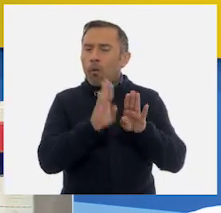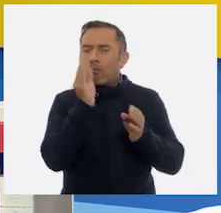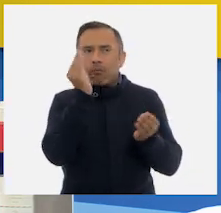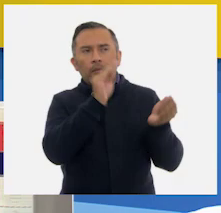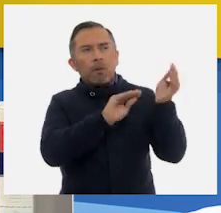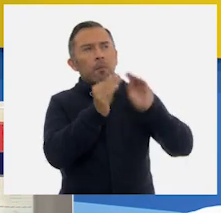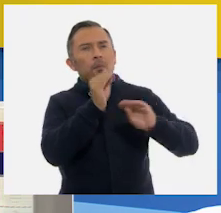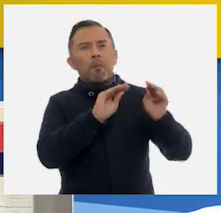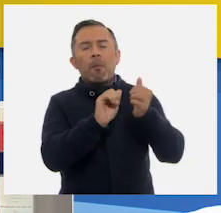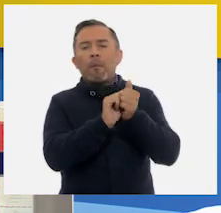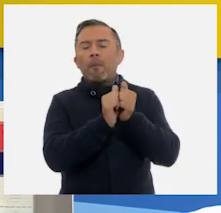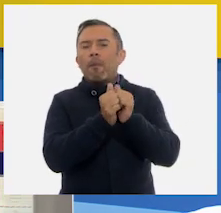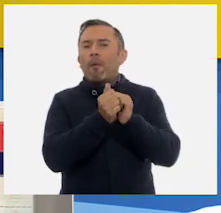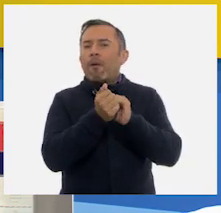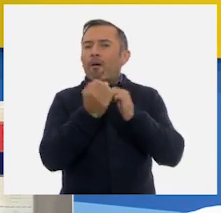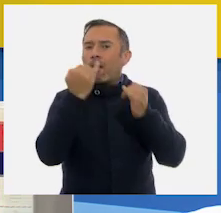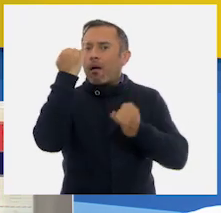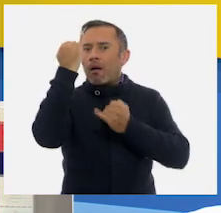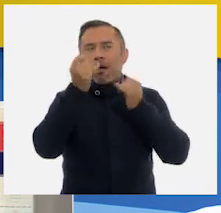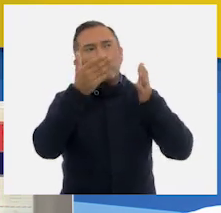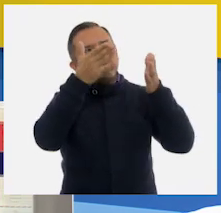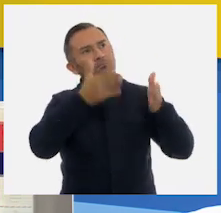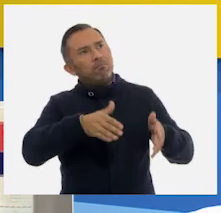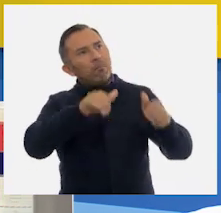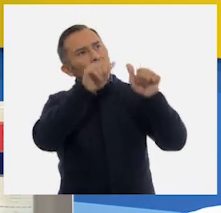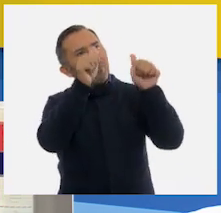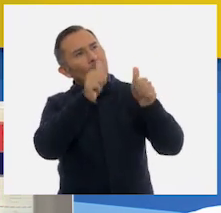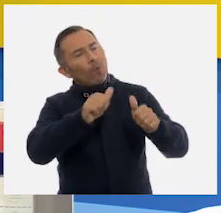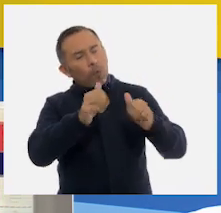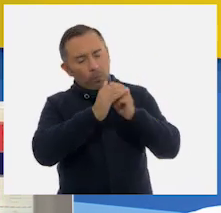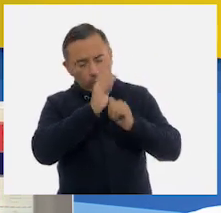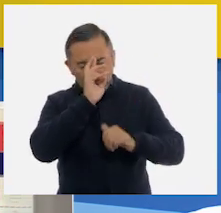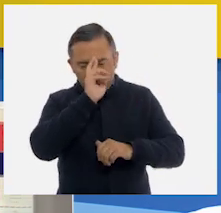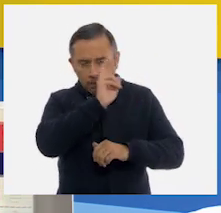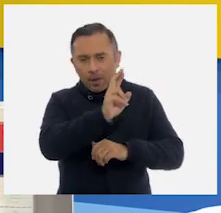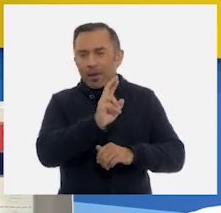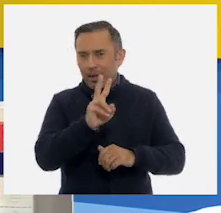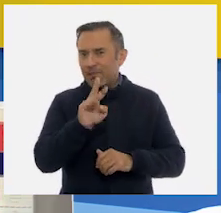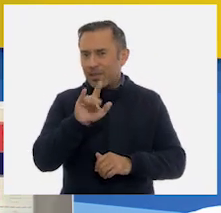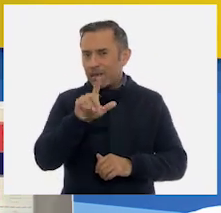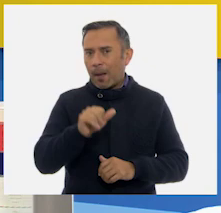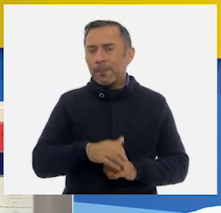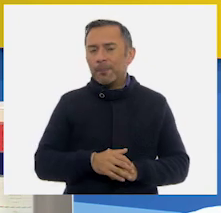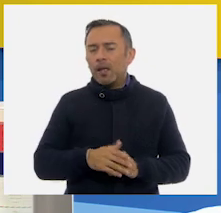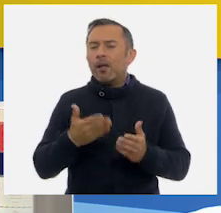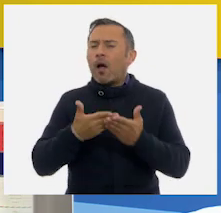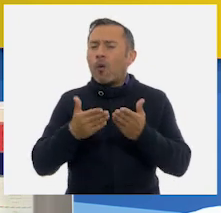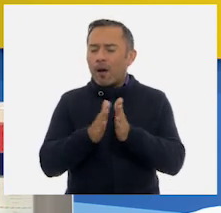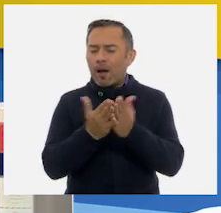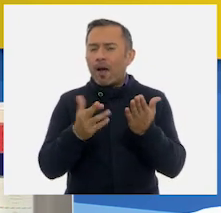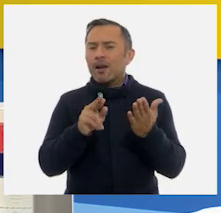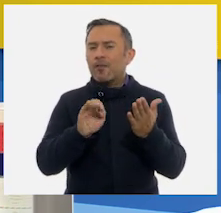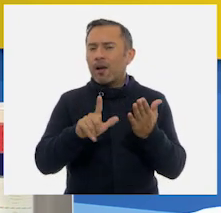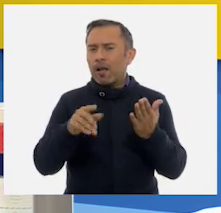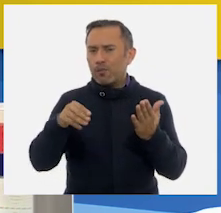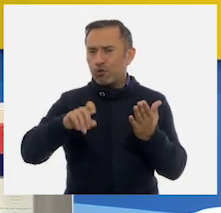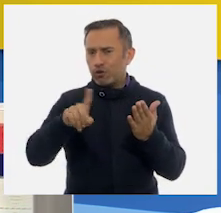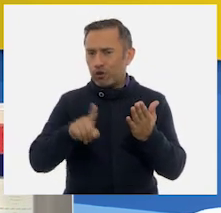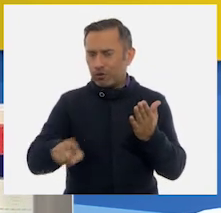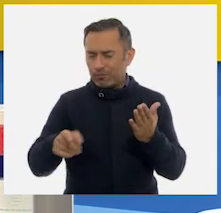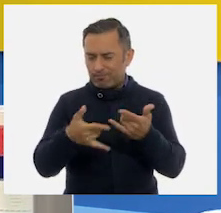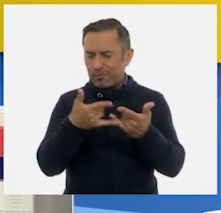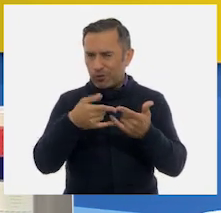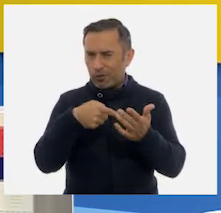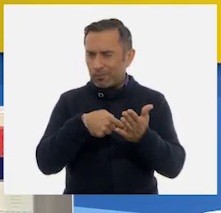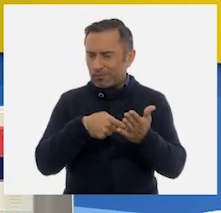villista. Pero volvamos al relato histórico de Rafael F. Muñoz. ¿Te fijaste que el fragmento que leímos incluye